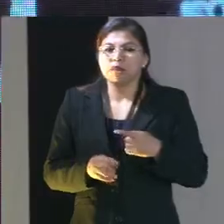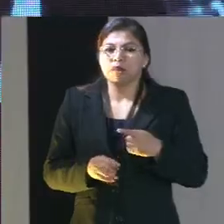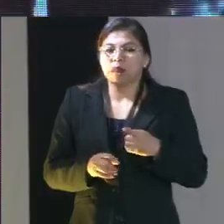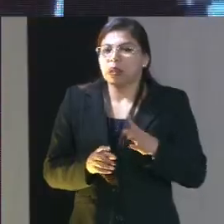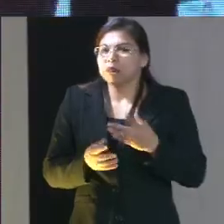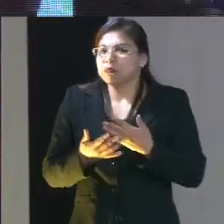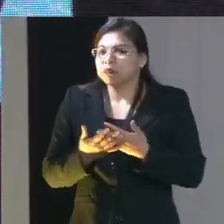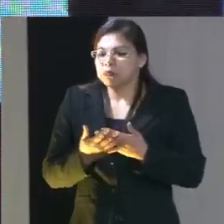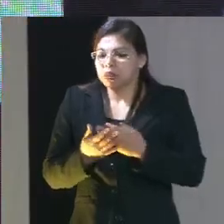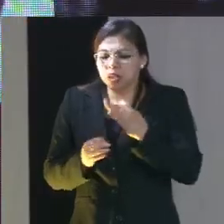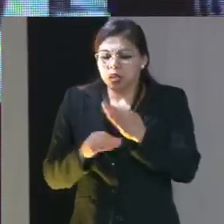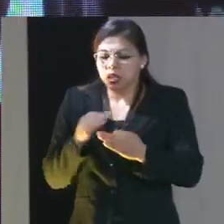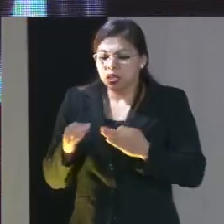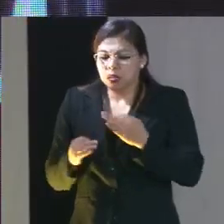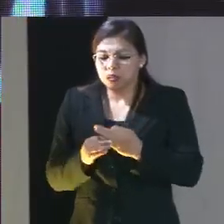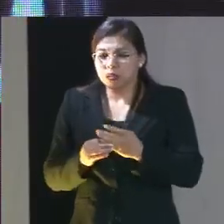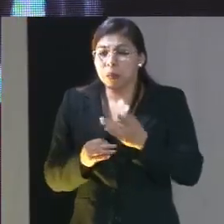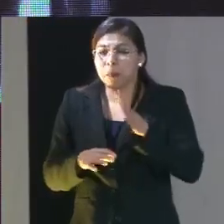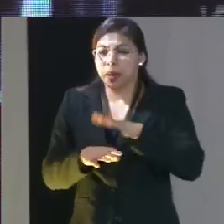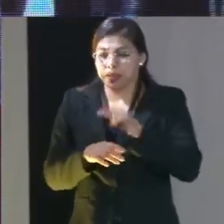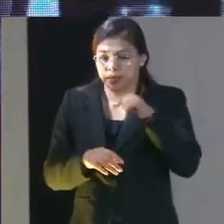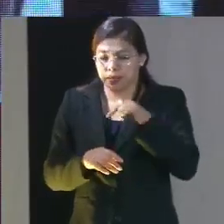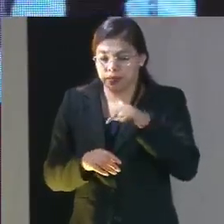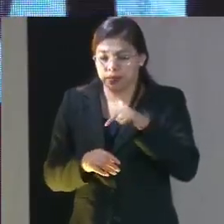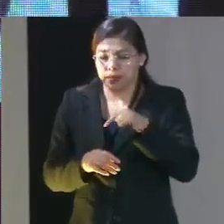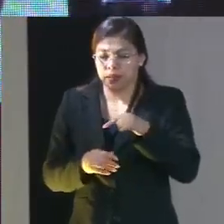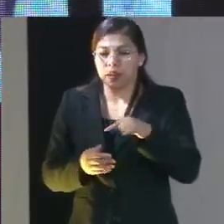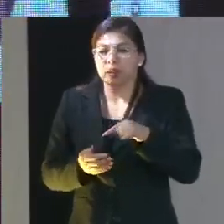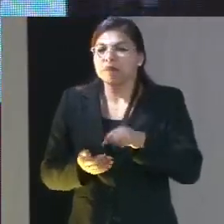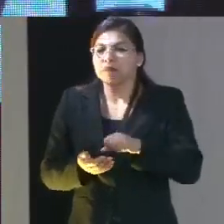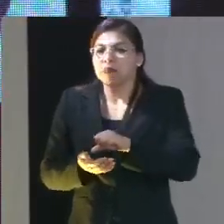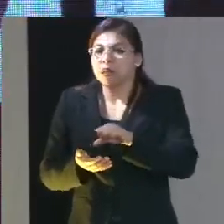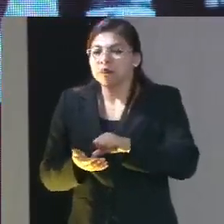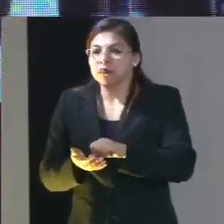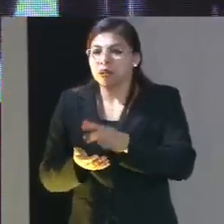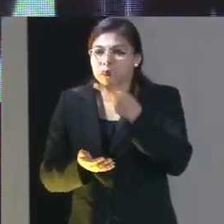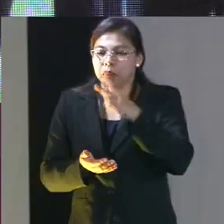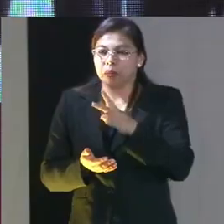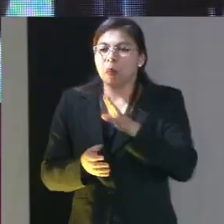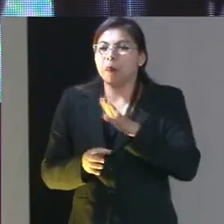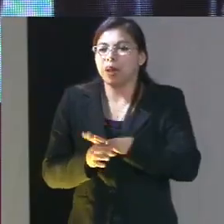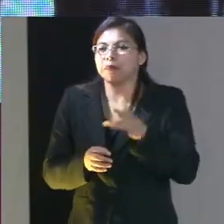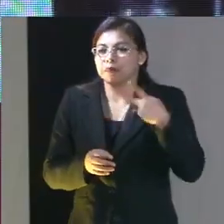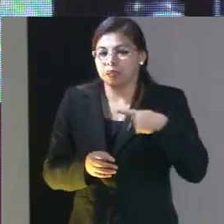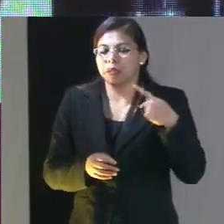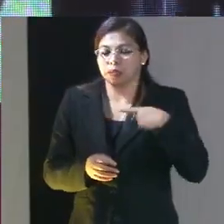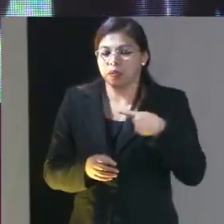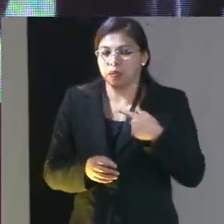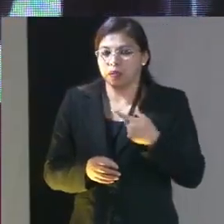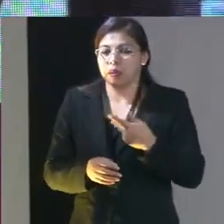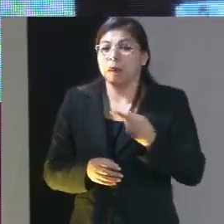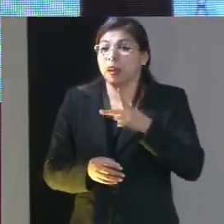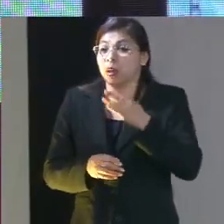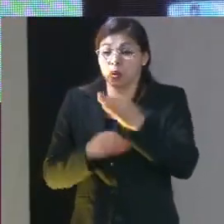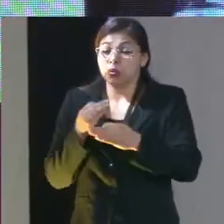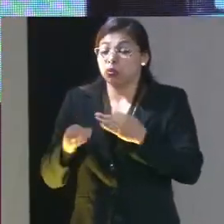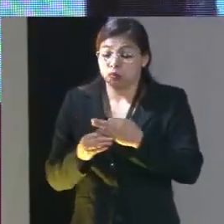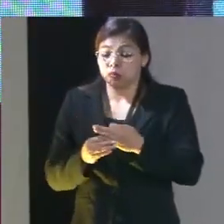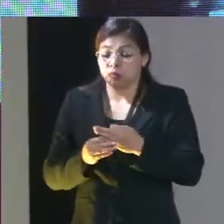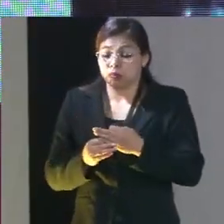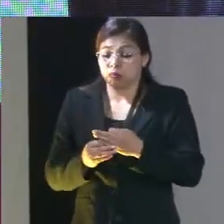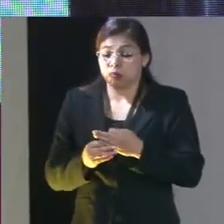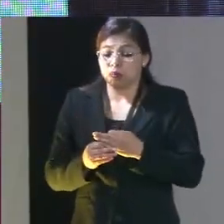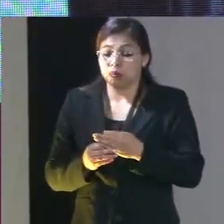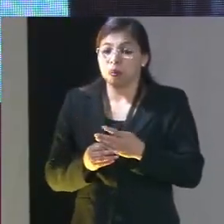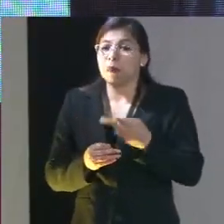pega a todos. Pega más en la cuenca de México porque hay mayor densidad de población, pero les pega a todos. Sin embargo, no